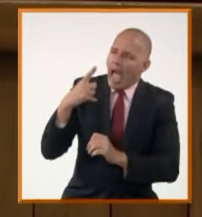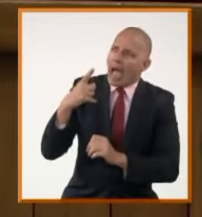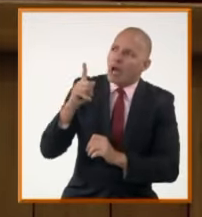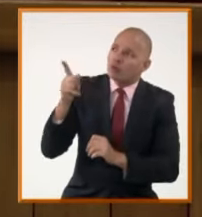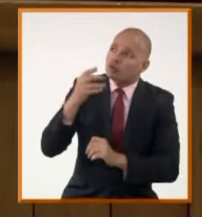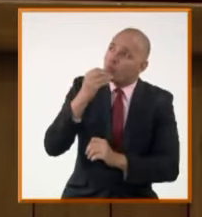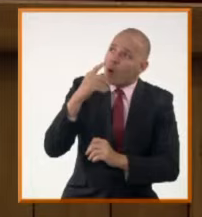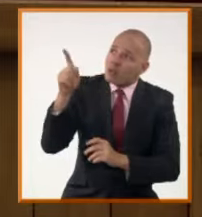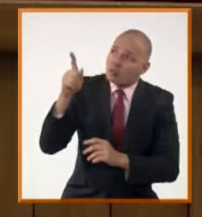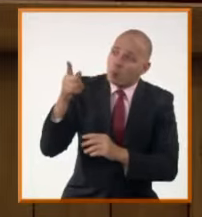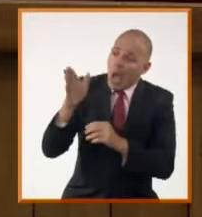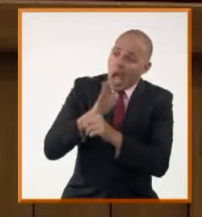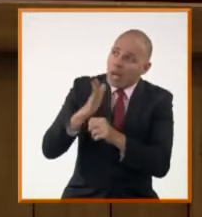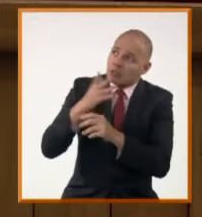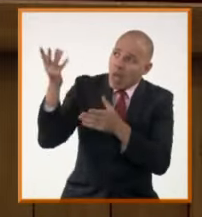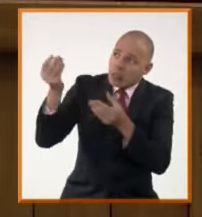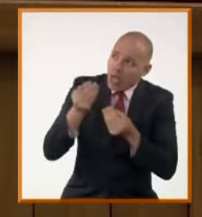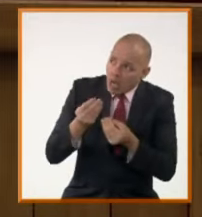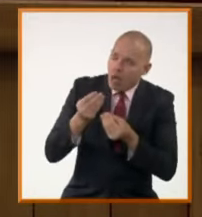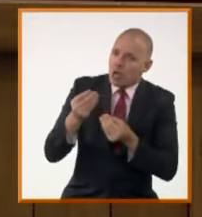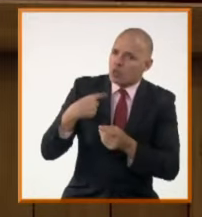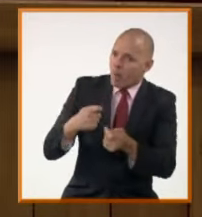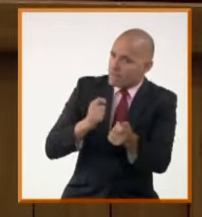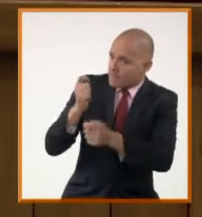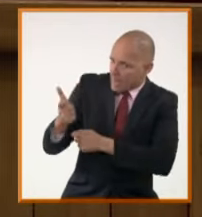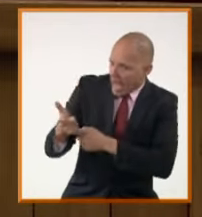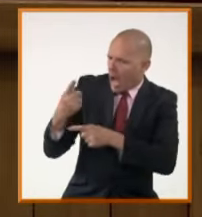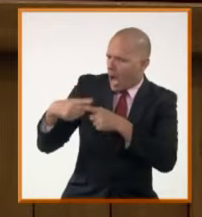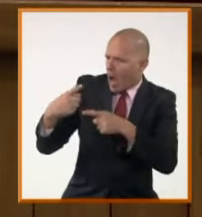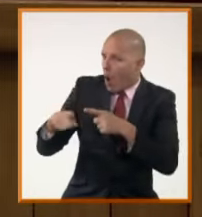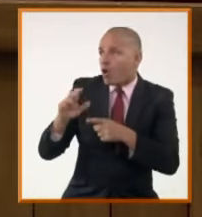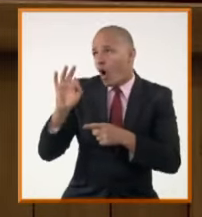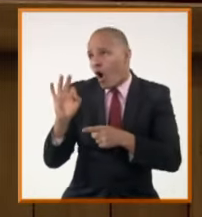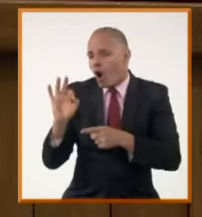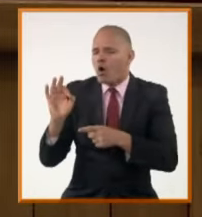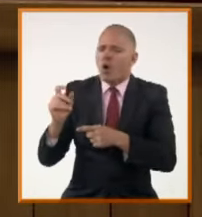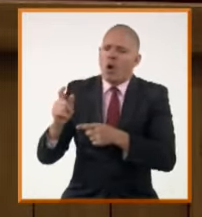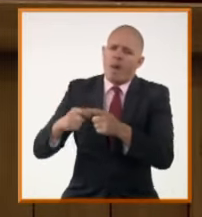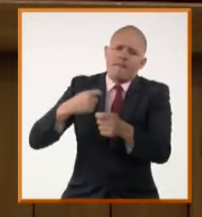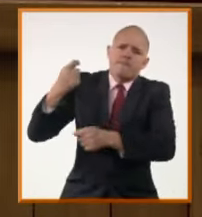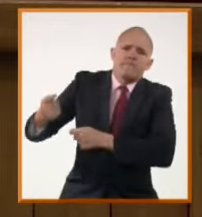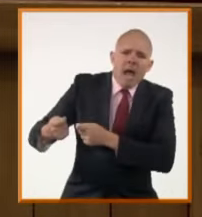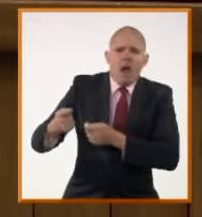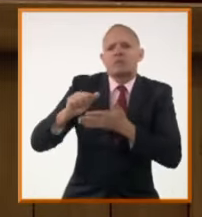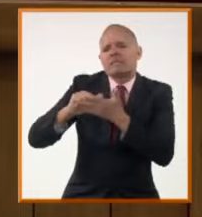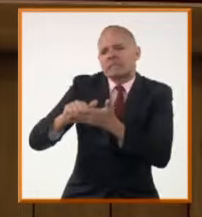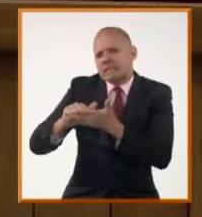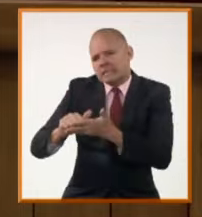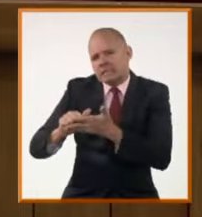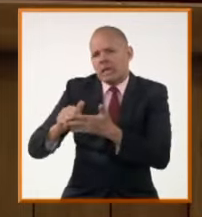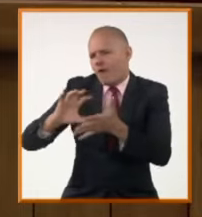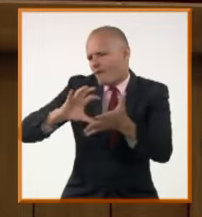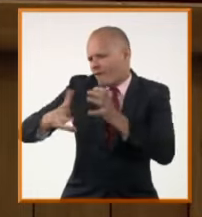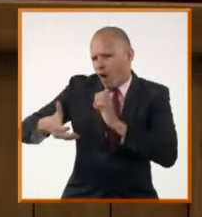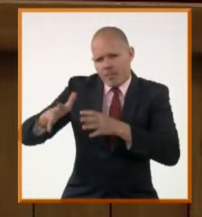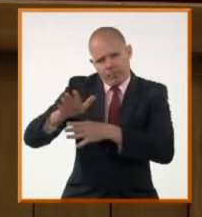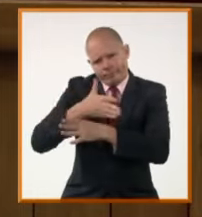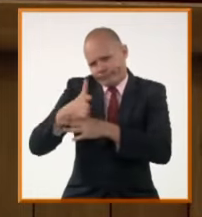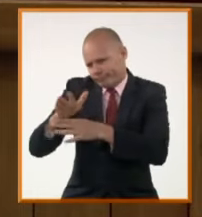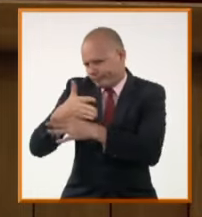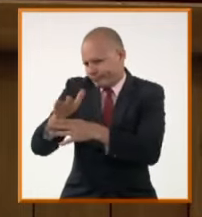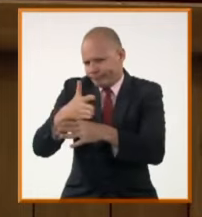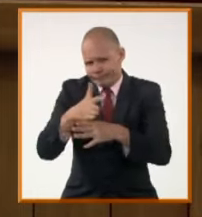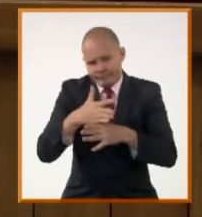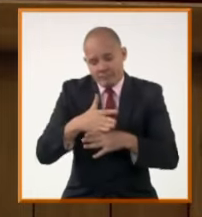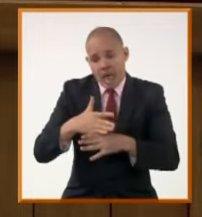reprogramación contra los ingresos de otra determinada actividad. En fin, han surgido un grupo de formas que nos permite avanzar,